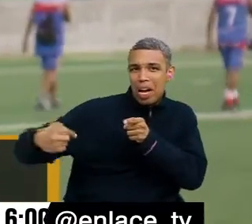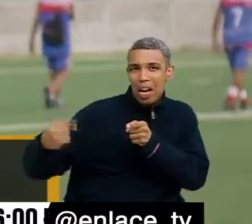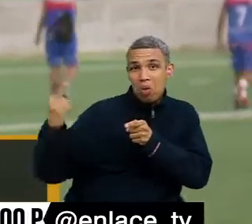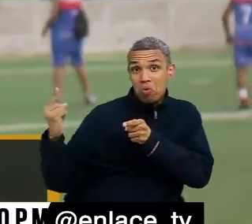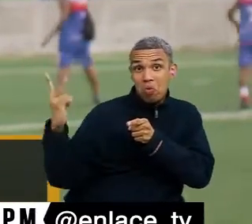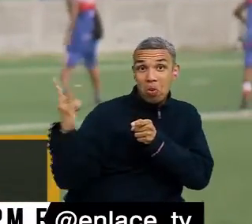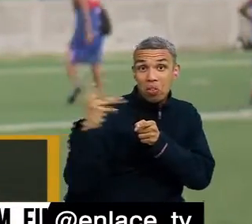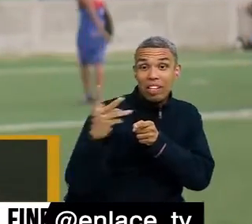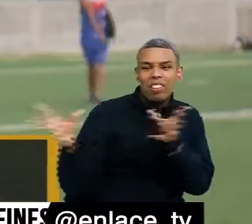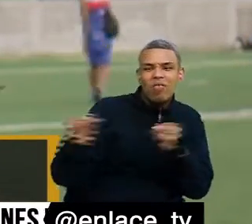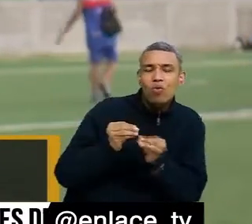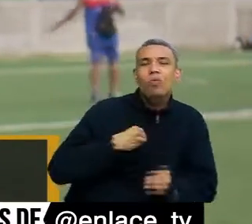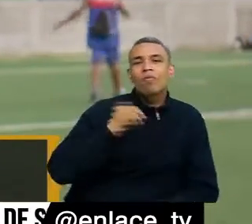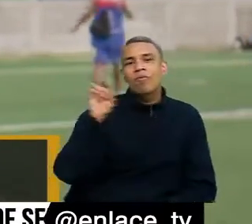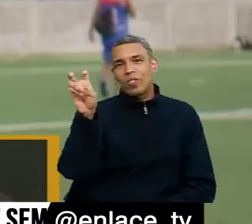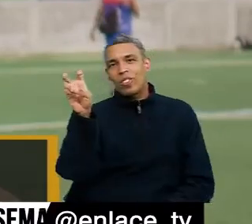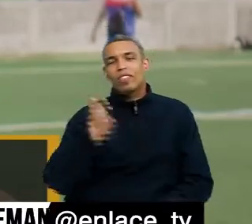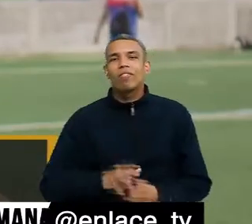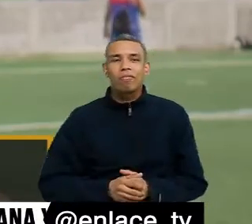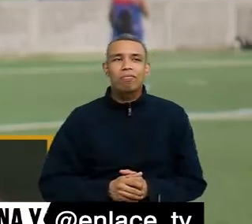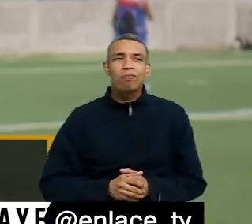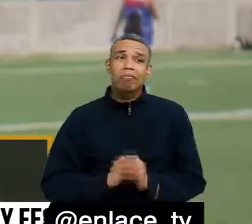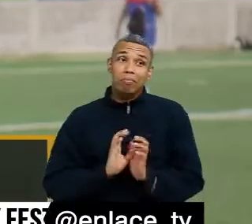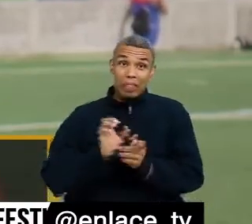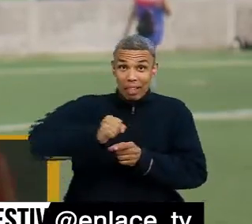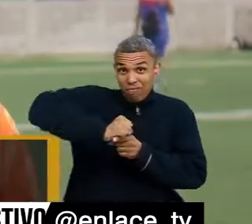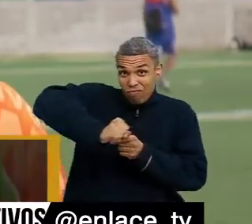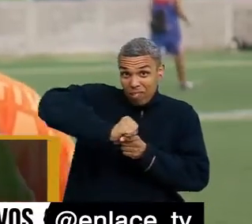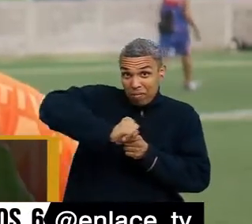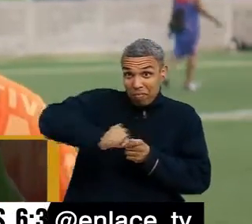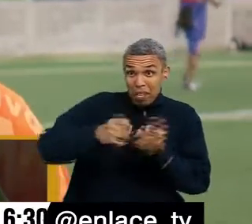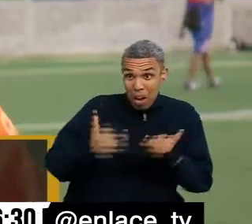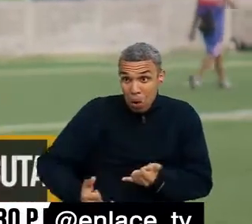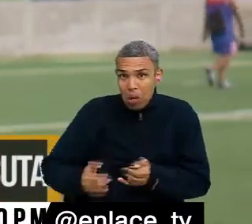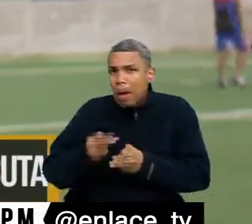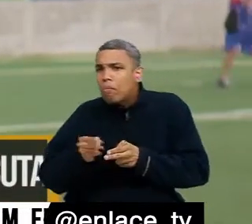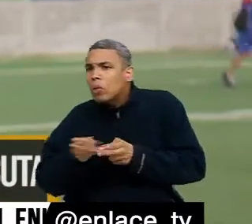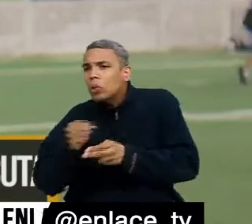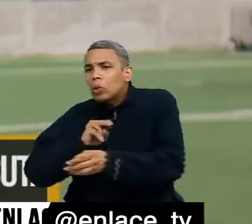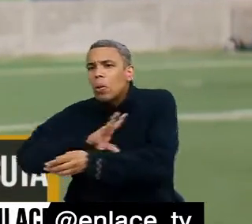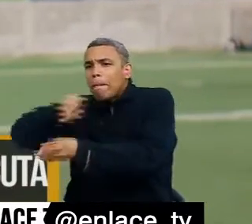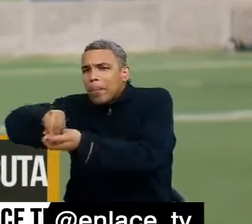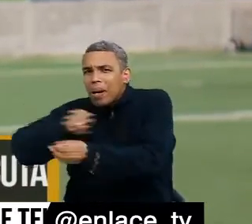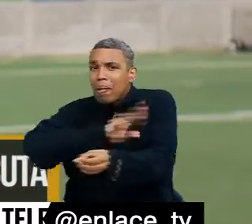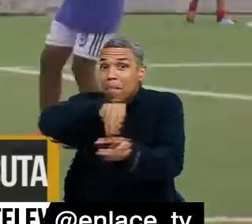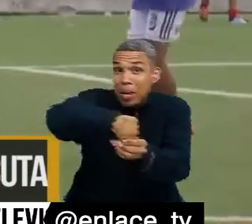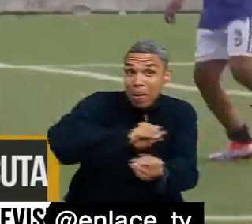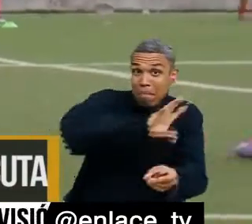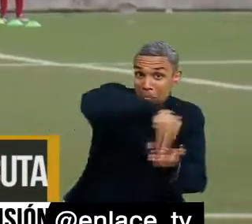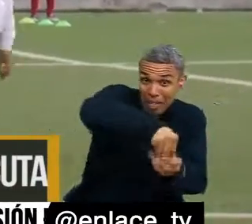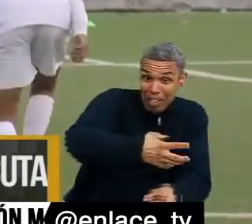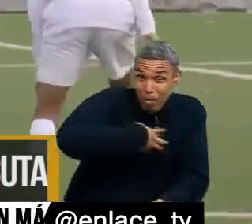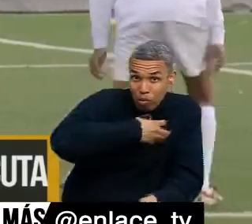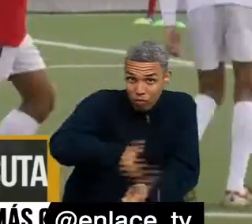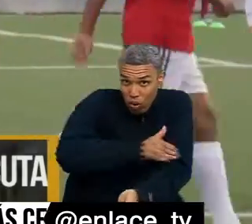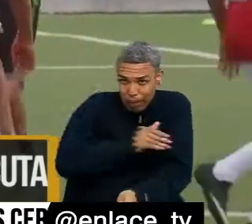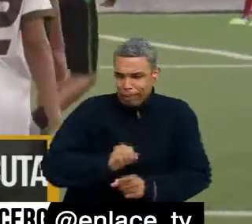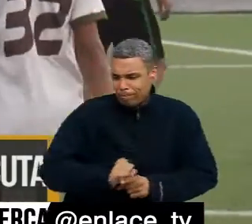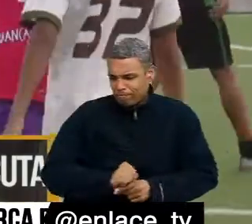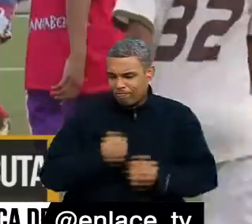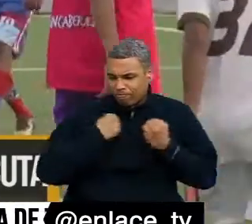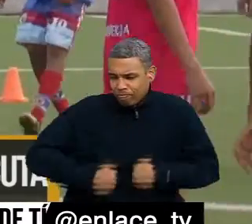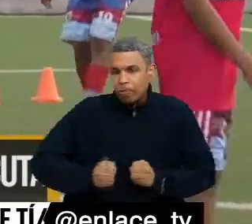bien para algunos torneos que nos vienen y nada, seguir representando en nuestra ciudad. El derrotado por